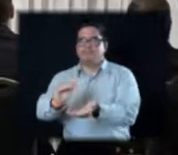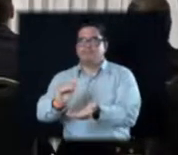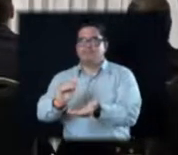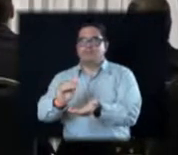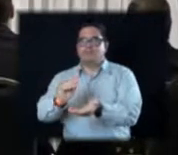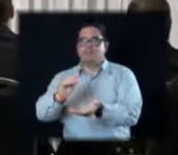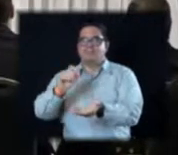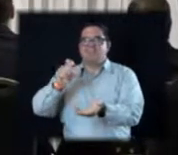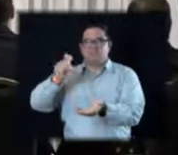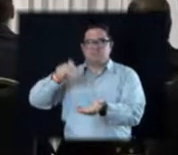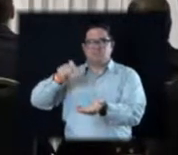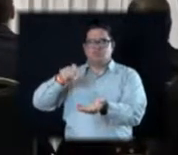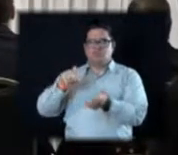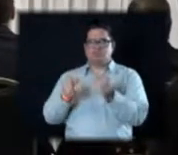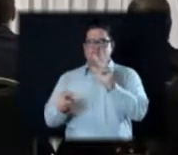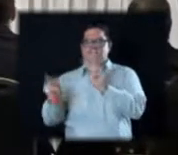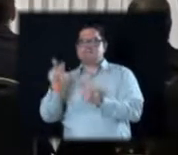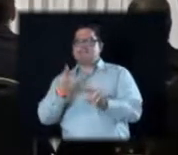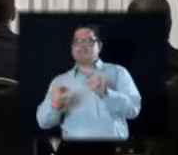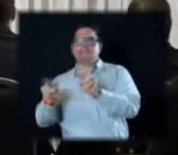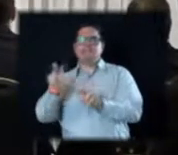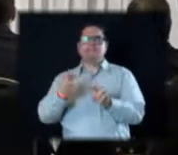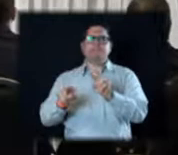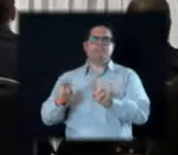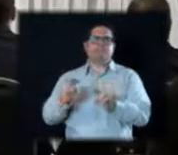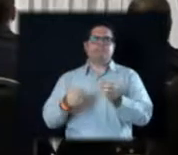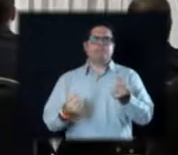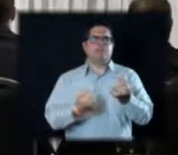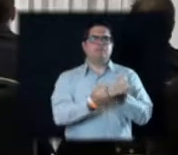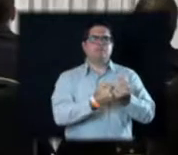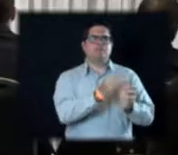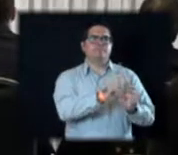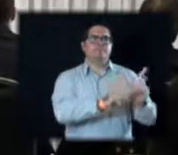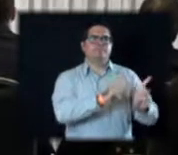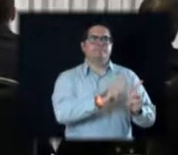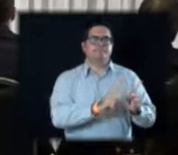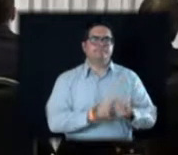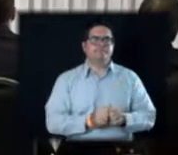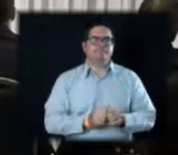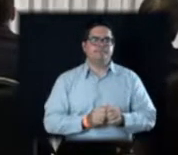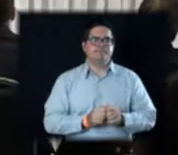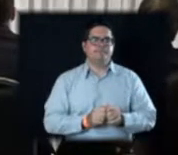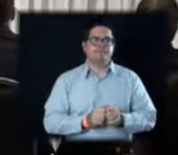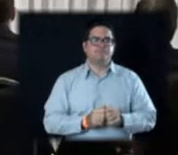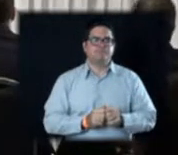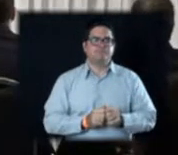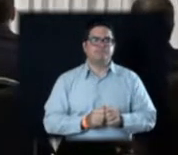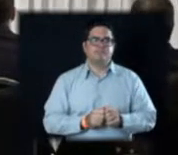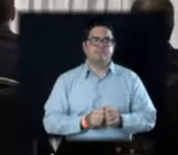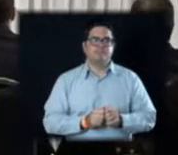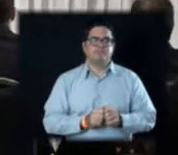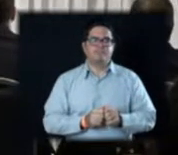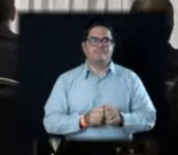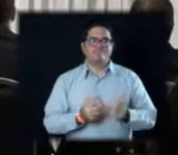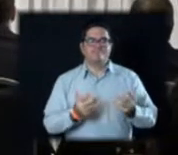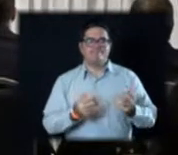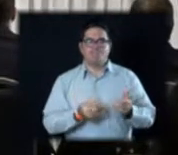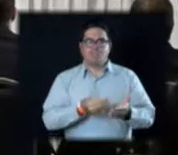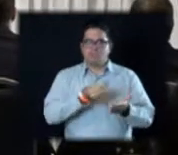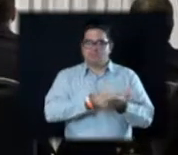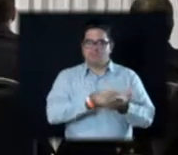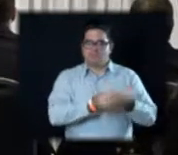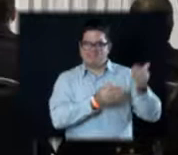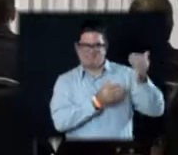tiene que ser vista como un recurso del Estado Libre Asociado en general. Y hasta el punto que decimos que es